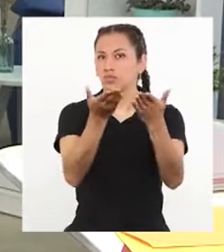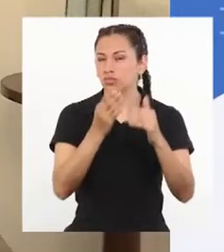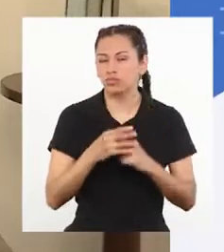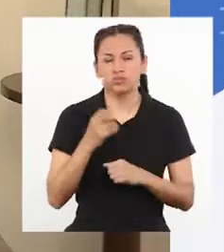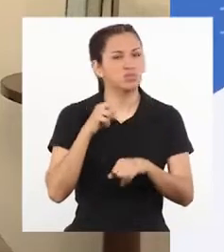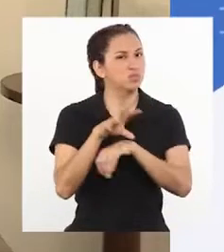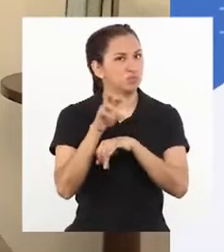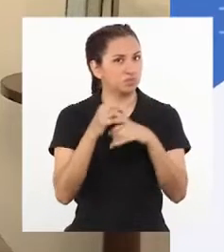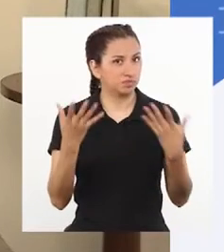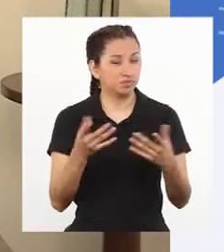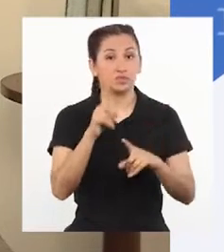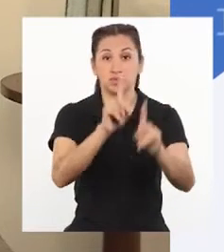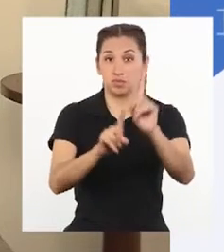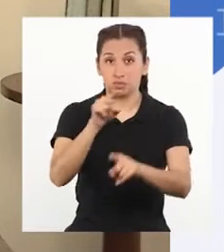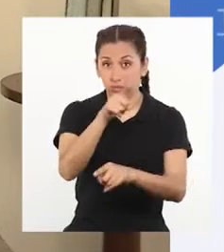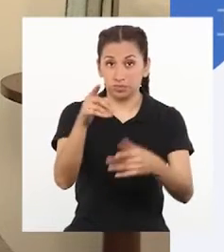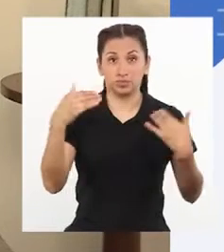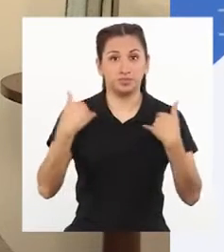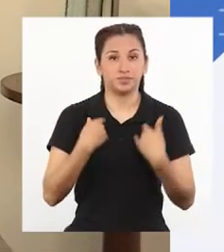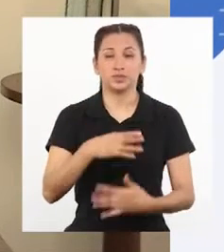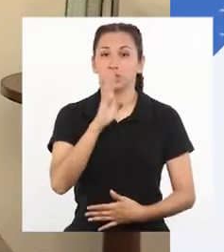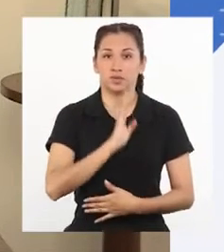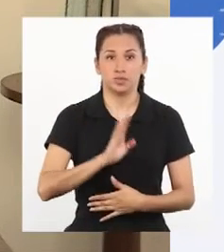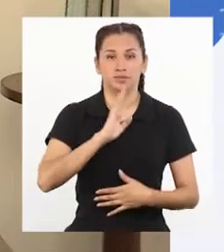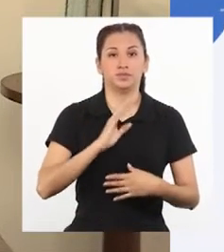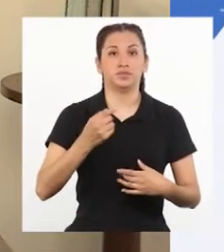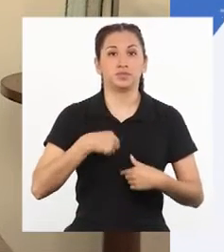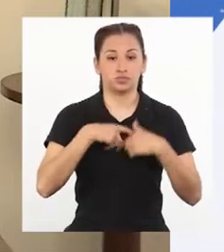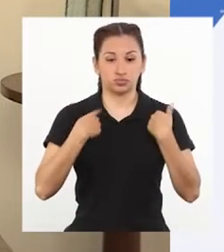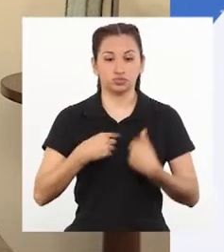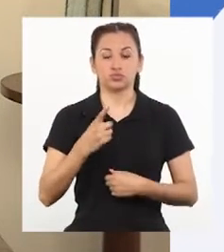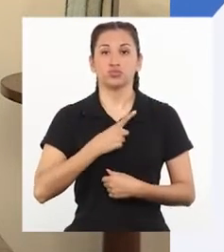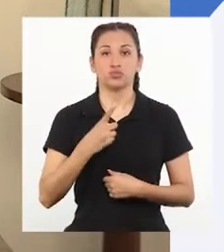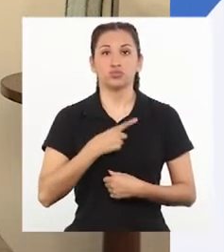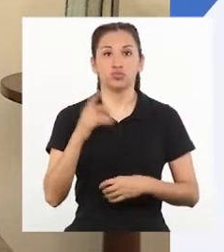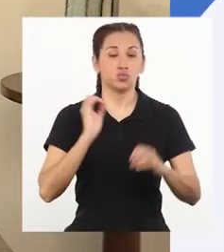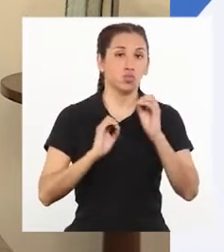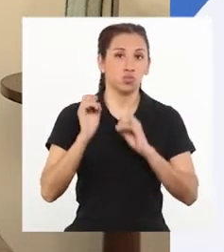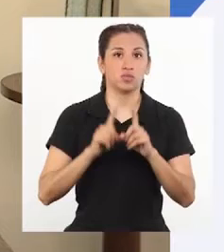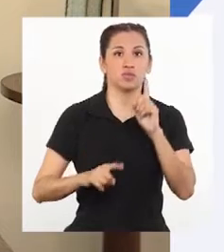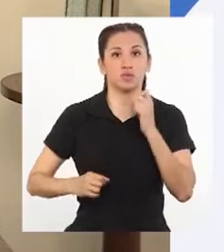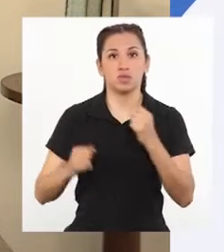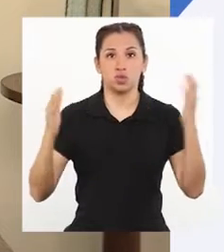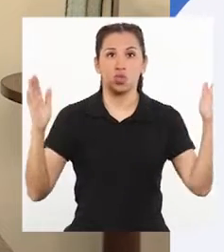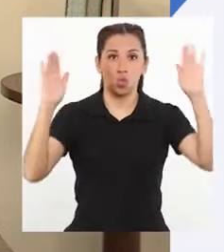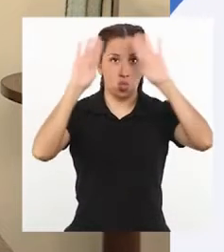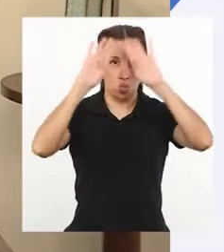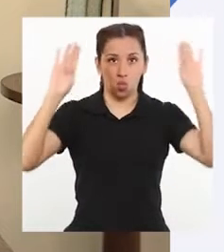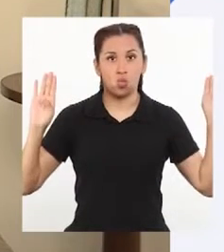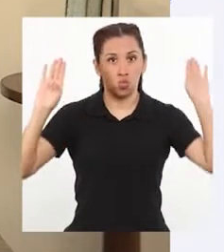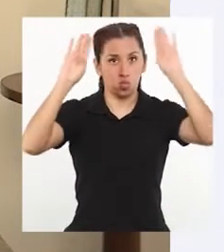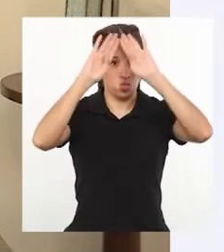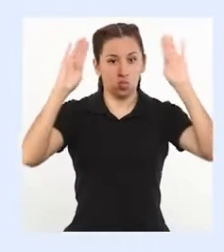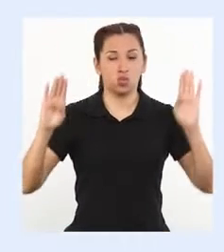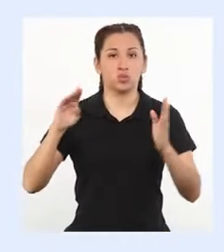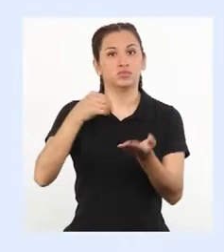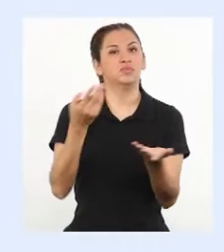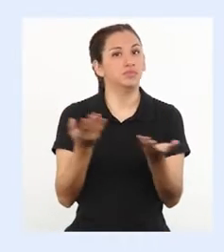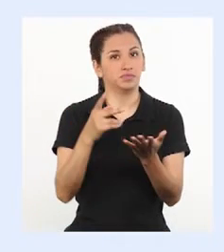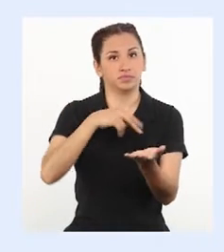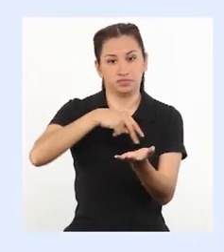estudiantes? Quizá aquellos que desarrollen la tolerancia cardiorrespiratoria o capacidad aeróbica, tales